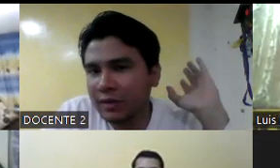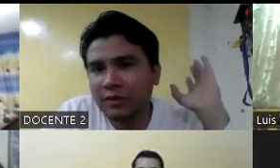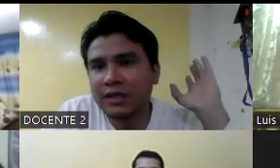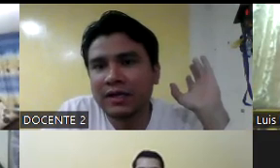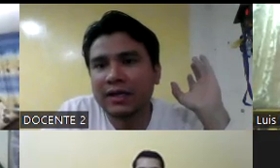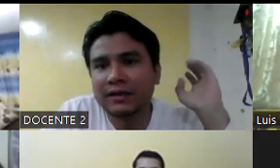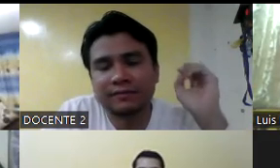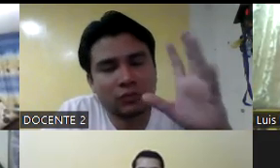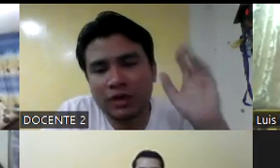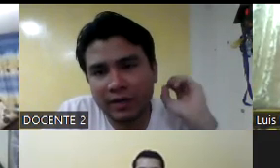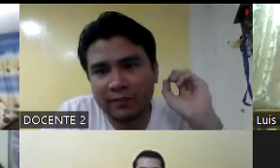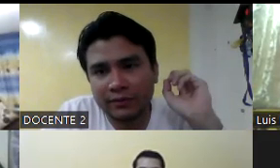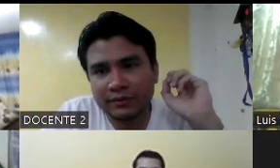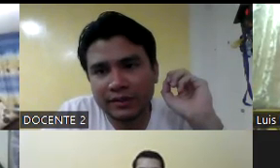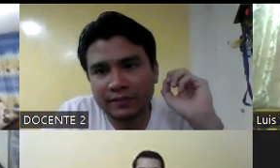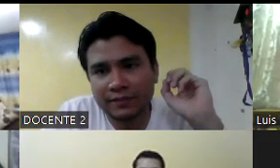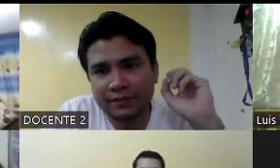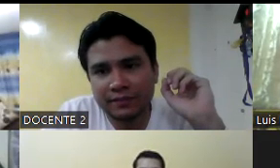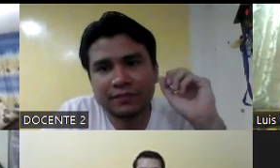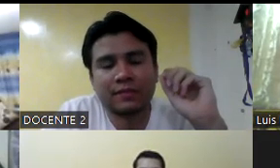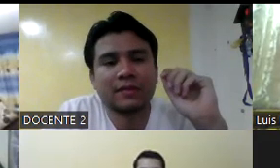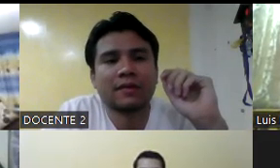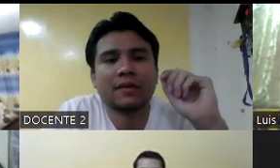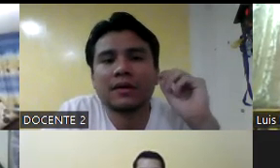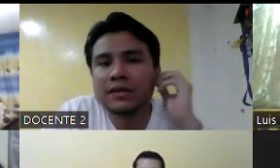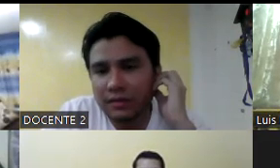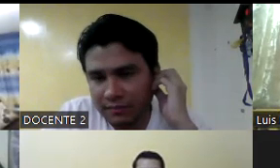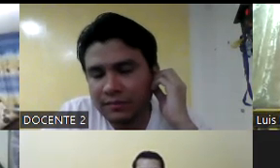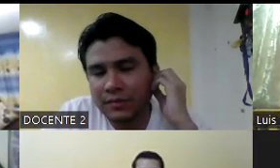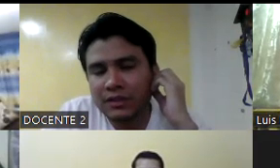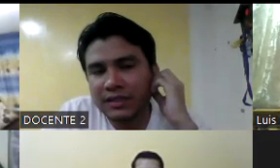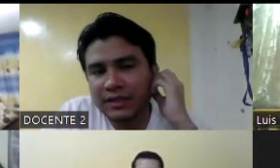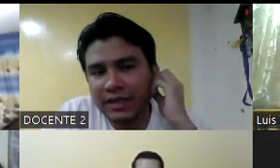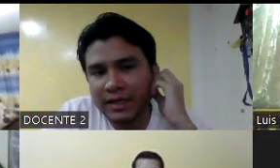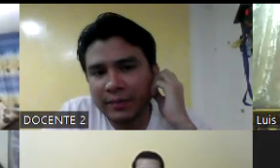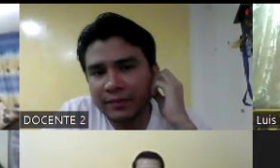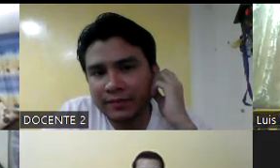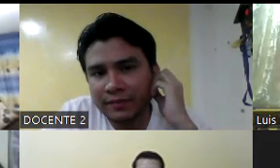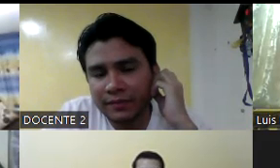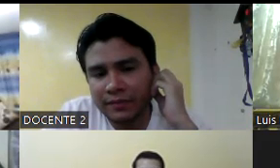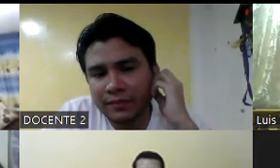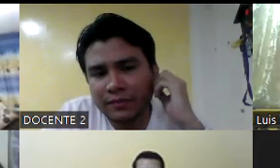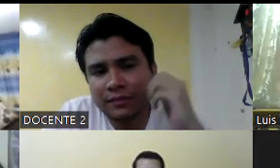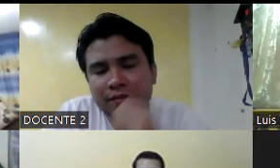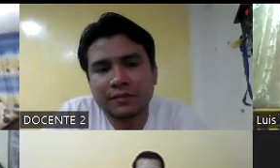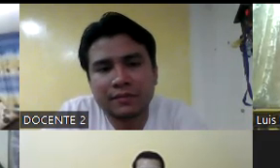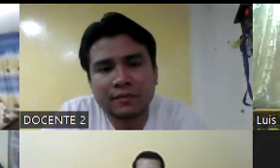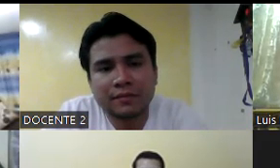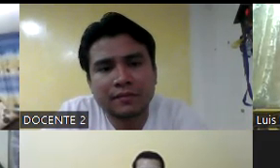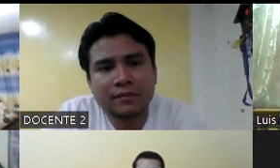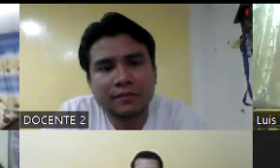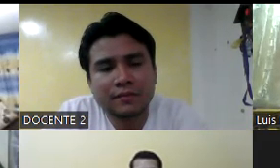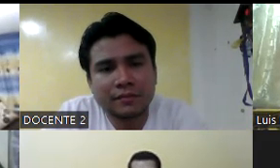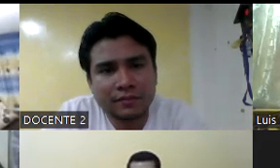enfermo y a mí no me digan nada. Un ejemplo, ¿sí? Gracias, licenciado. Jessica, dígame.